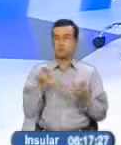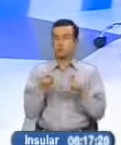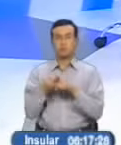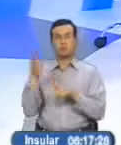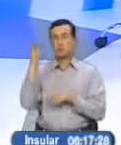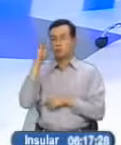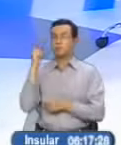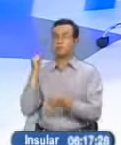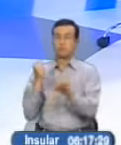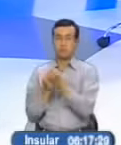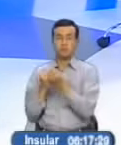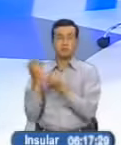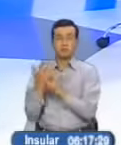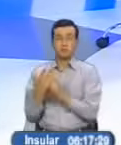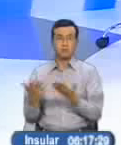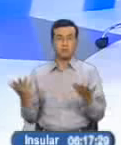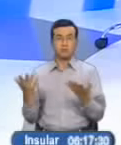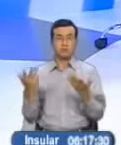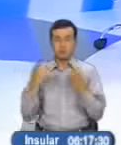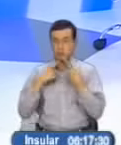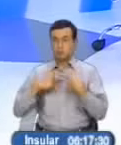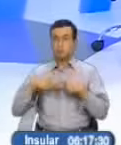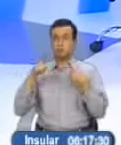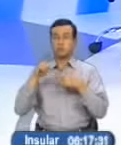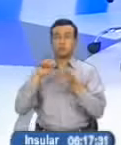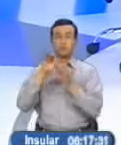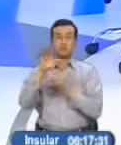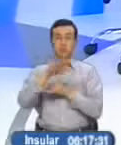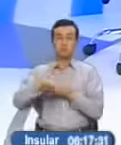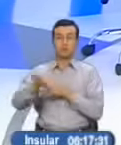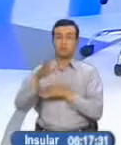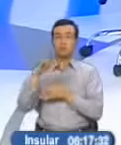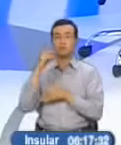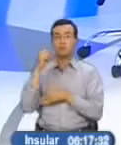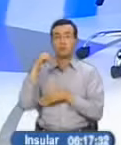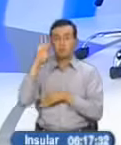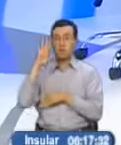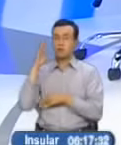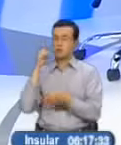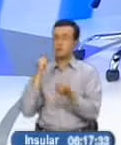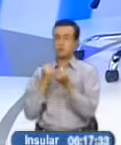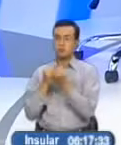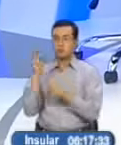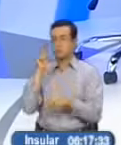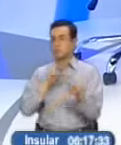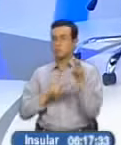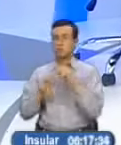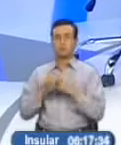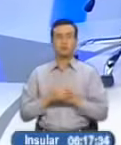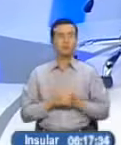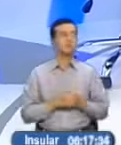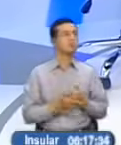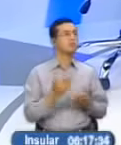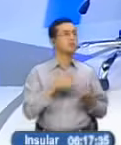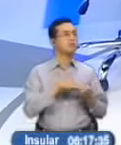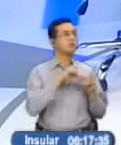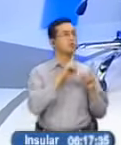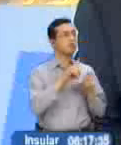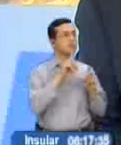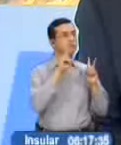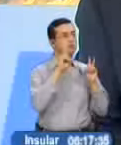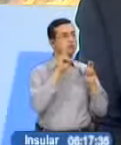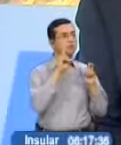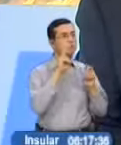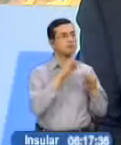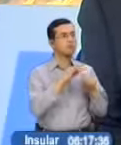Esmeraldas también lo ha aprovechado y, como le digo, en el contexto rural ajustaremos aún más ese diagnóstico. Mi recomendación, señora ministra, esto es un tema